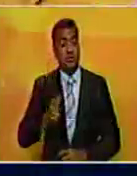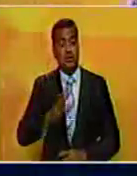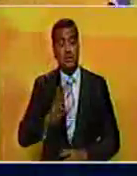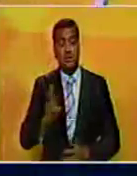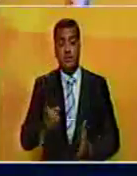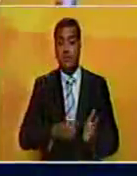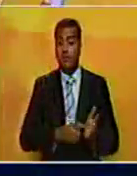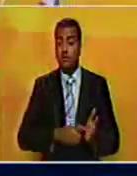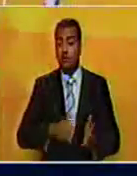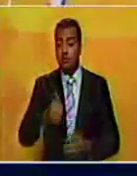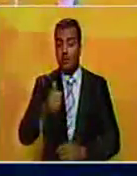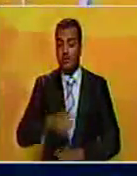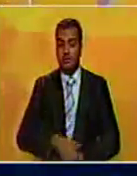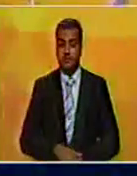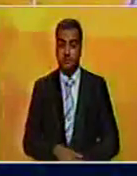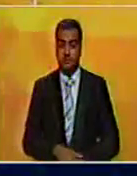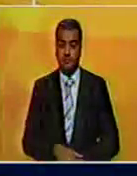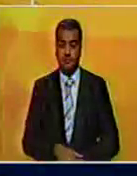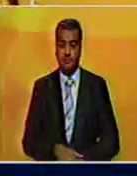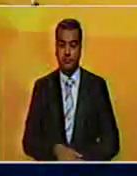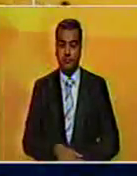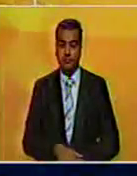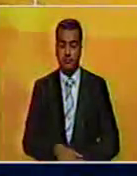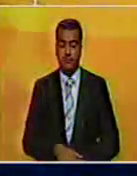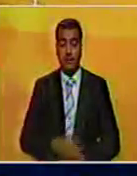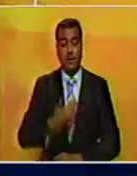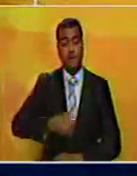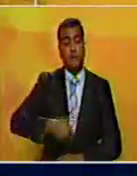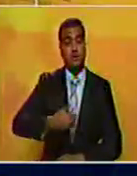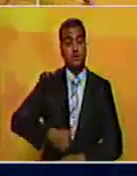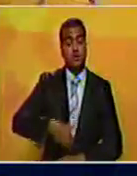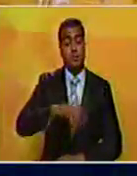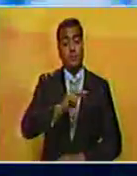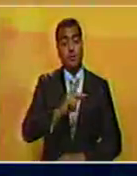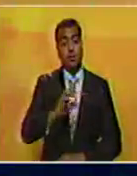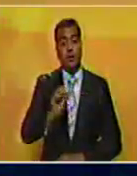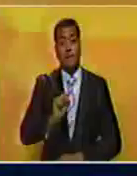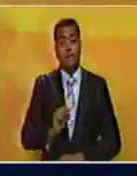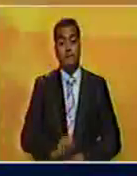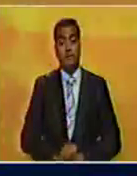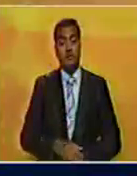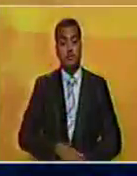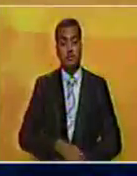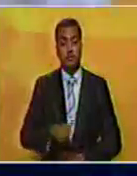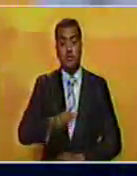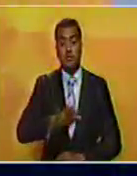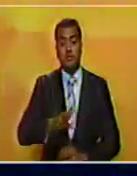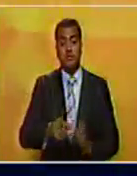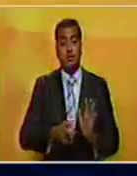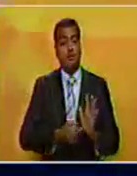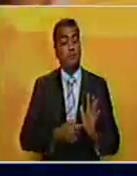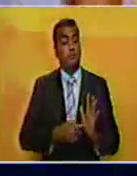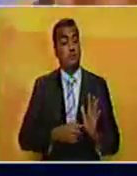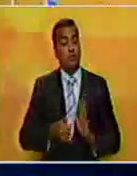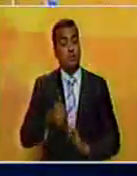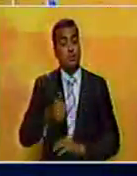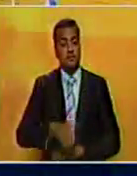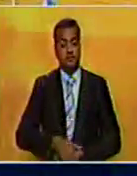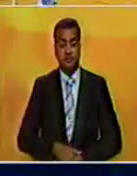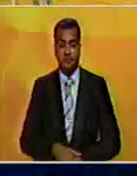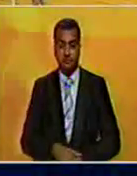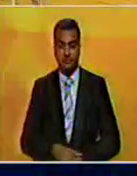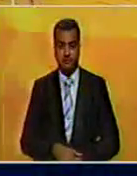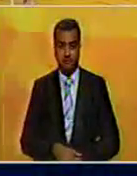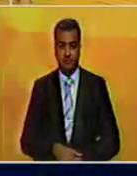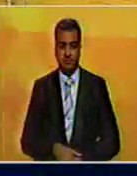7 rebotes, 1 asistencia y 1 robo. Mientras que por Argentina Facundo Campazzo aportó 15 puntos, 5 rebotes y 9